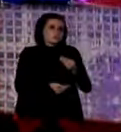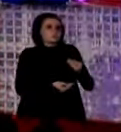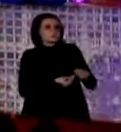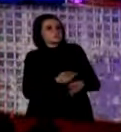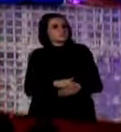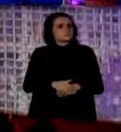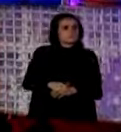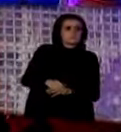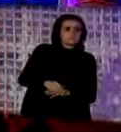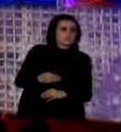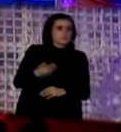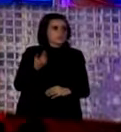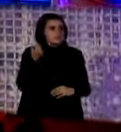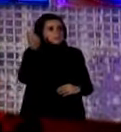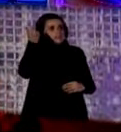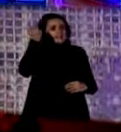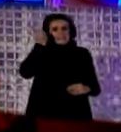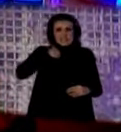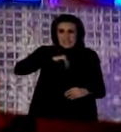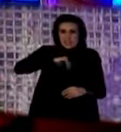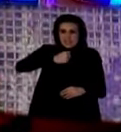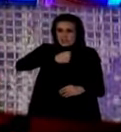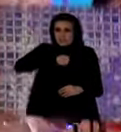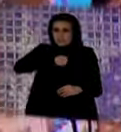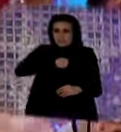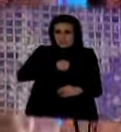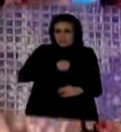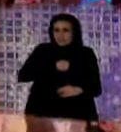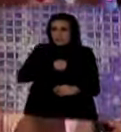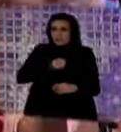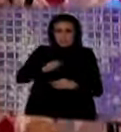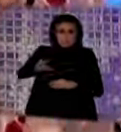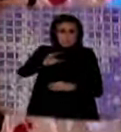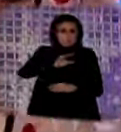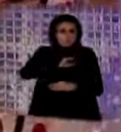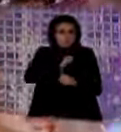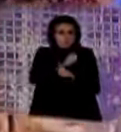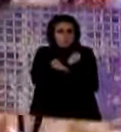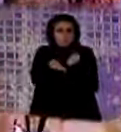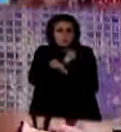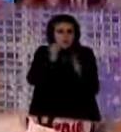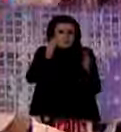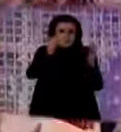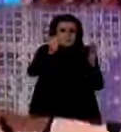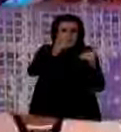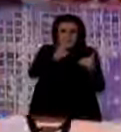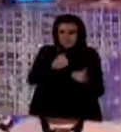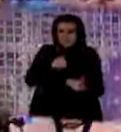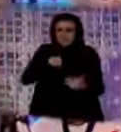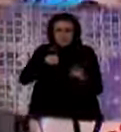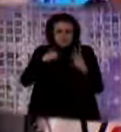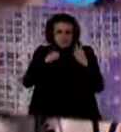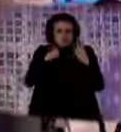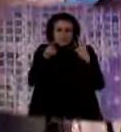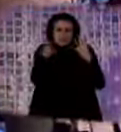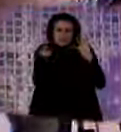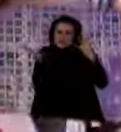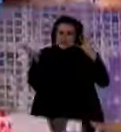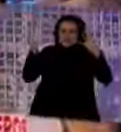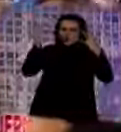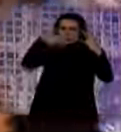hacer ya no me da para má no llego a fin de